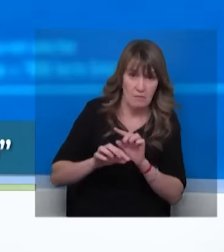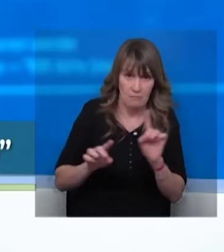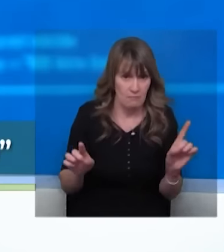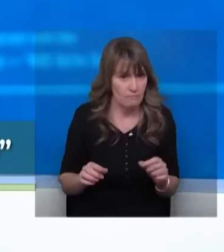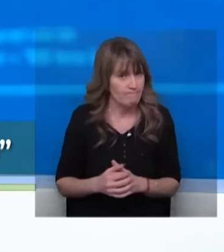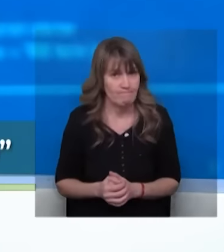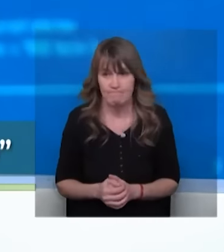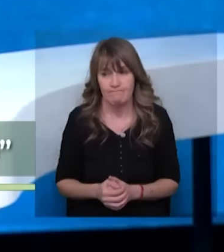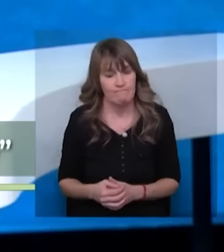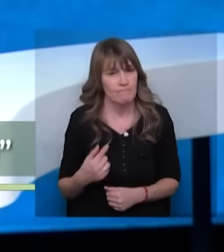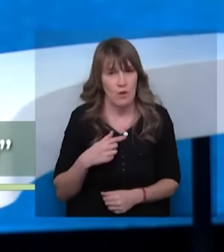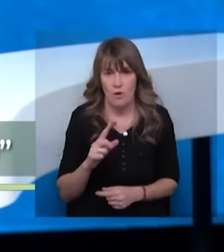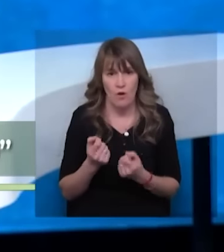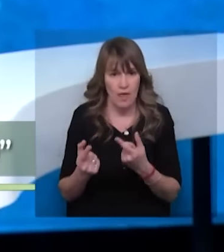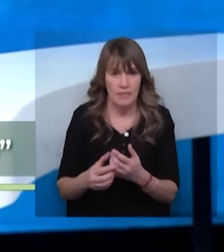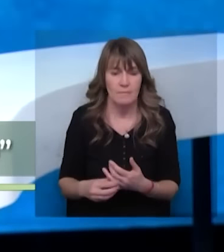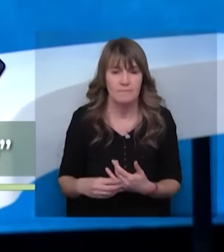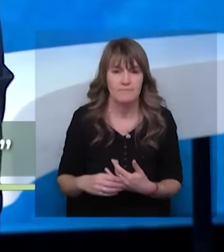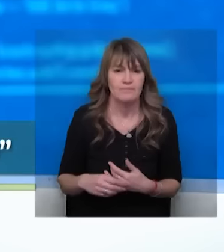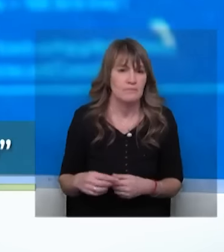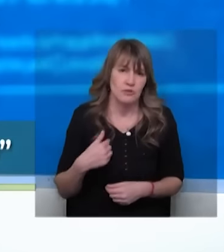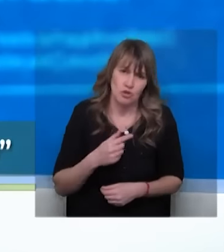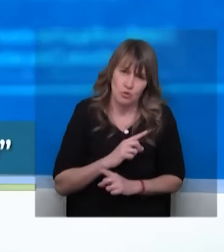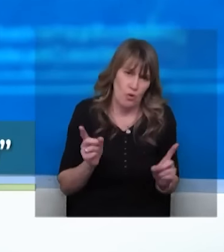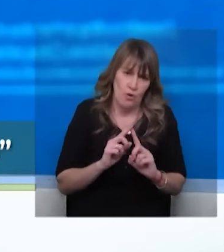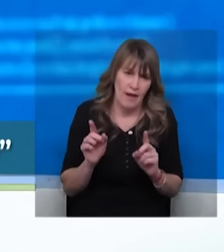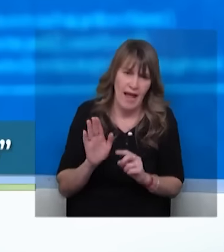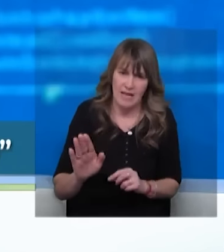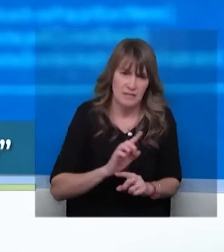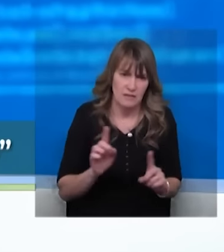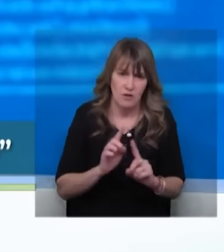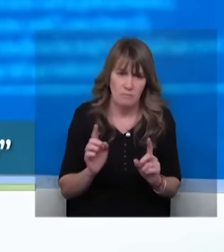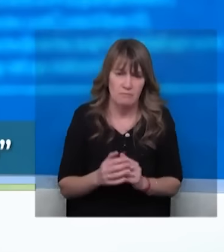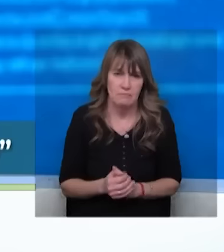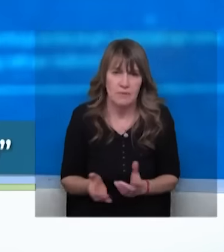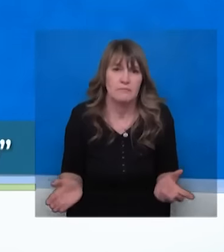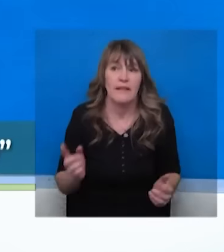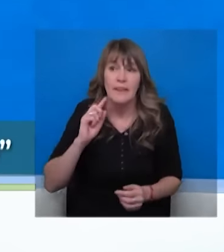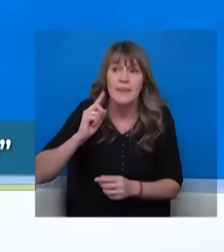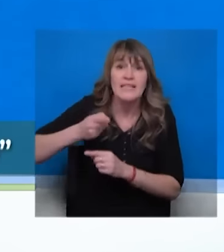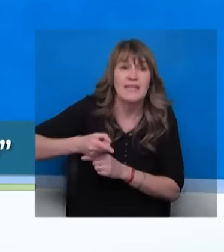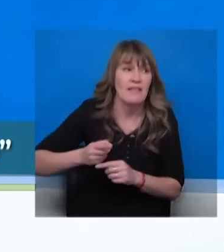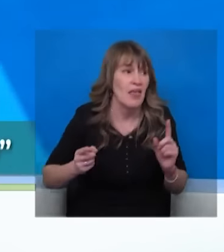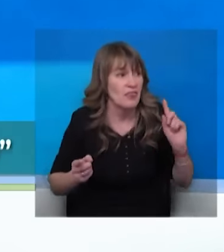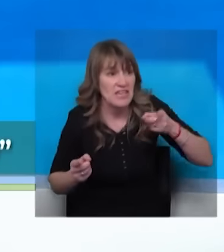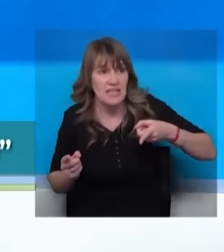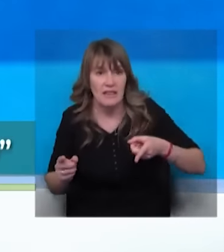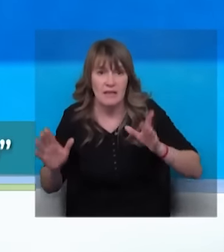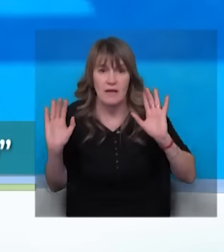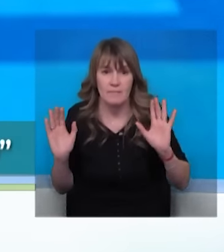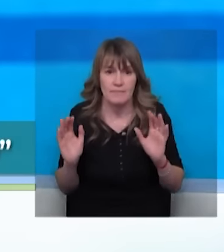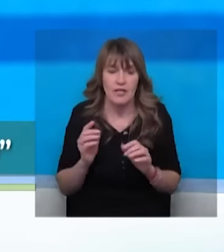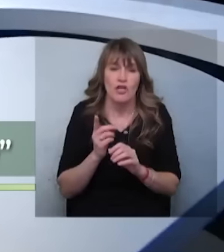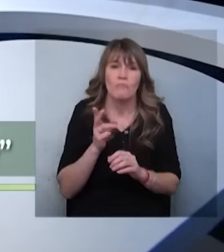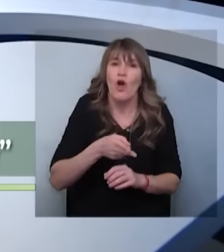tomado vos no no lo compartís eso no lo hubieses hecho comparto Pero bueno este son decisiones tampoco hay nada que no es que no se